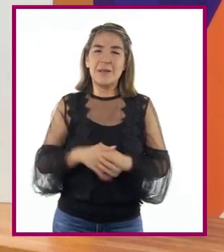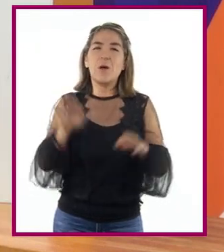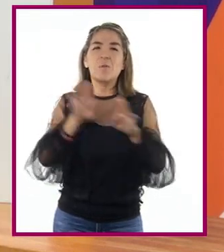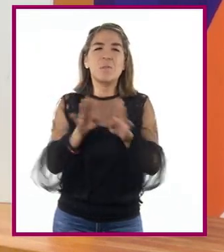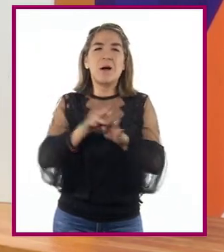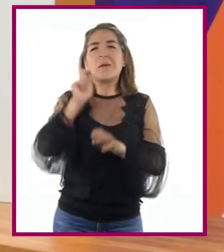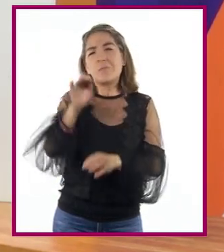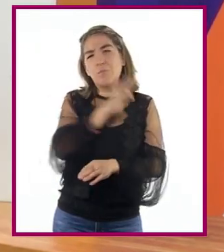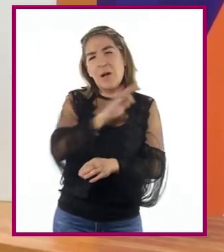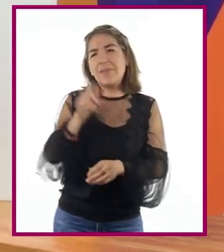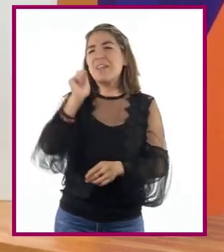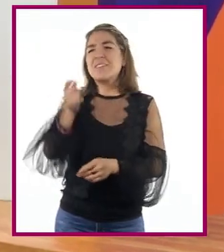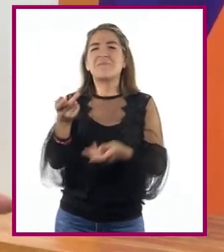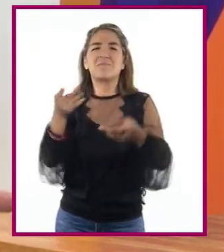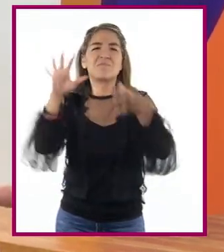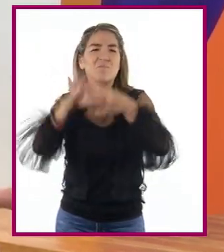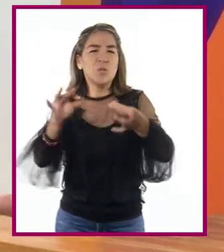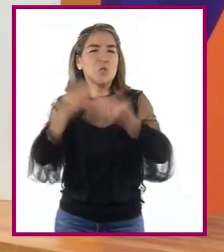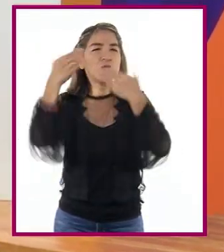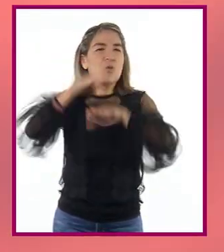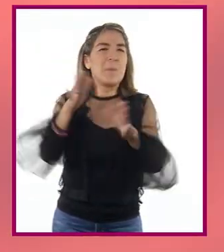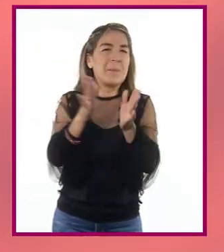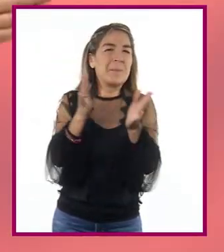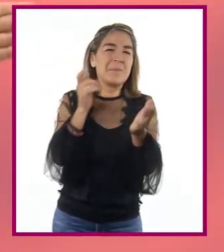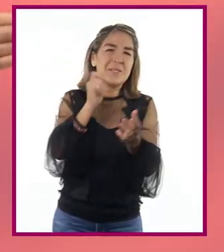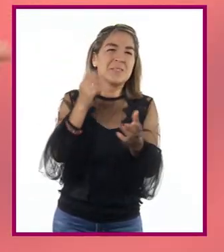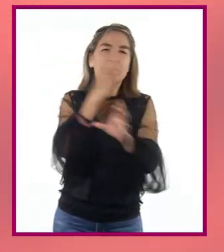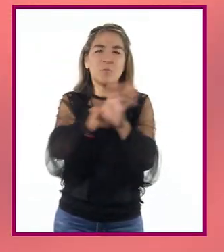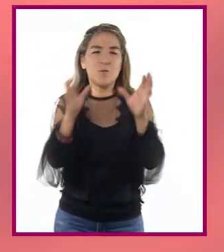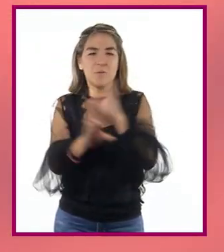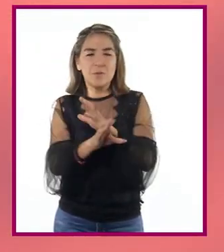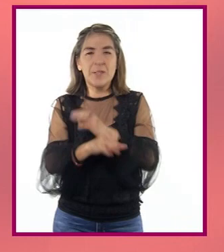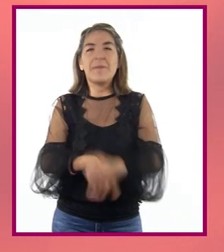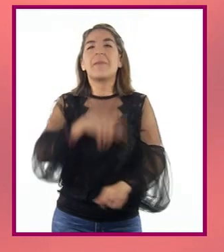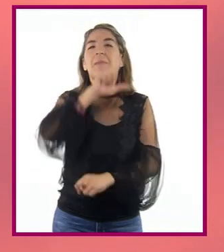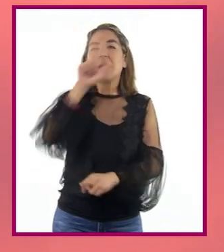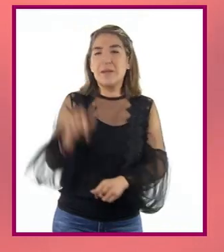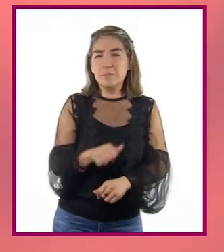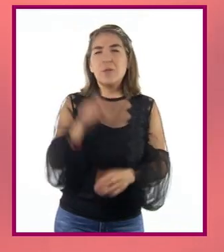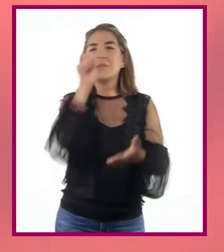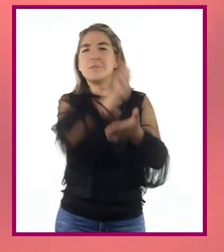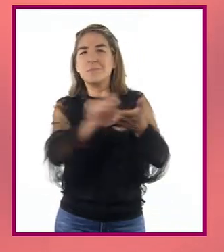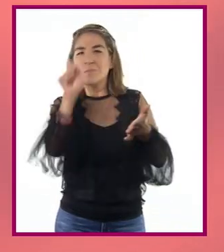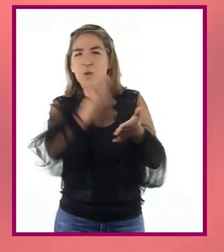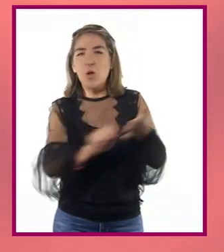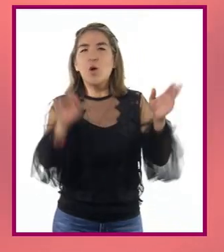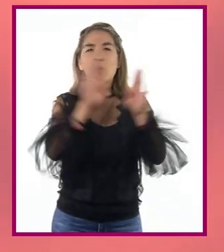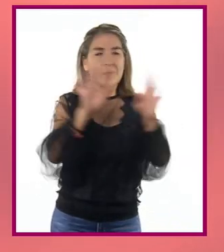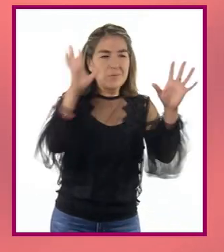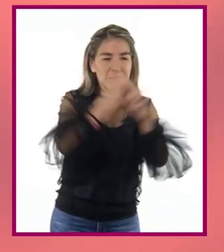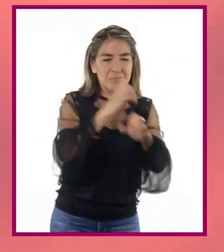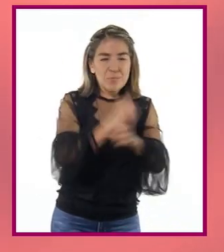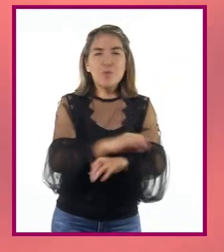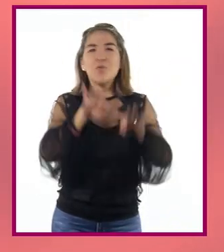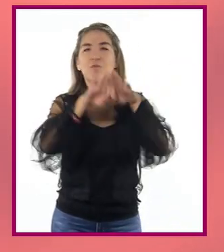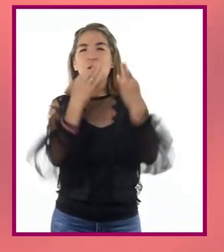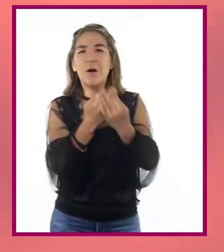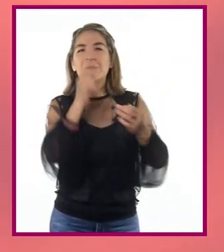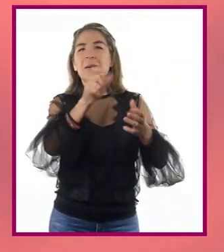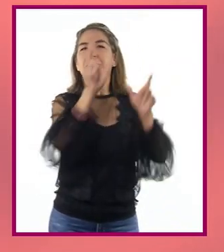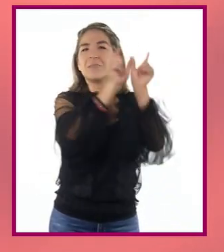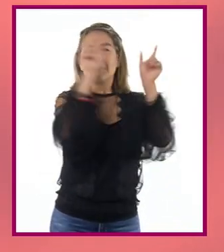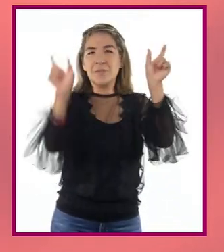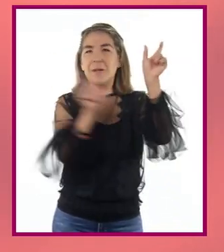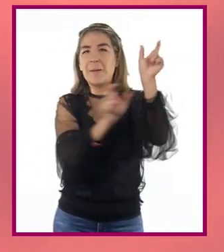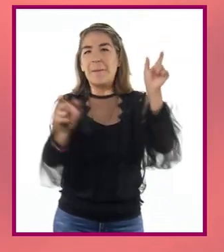reclamo, pues se trata de un texto de uso práctico. Después, fuimos describiendo y escribiendo los elementos de